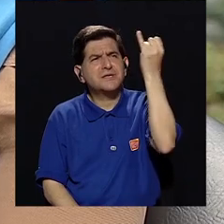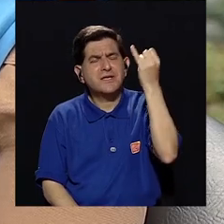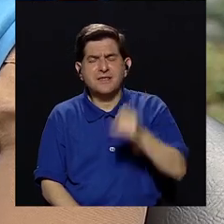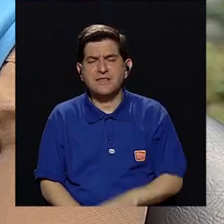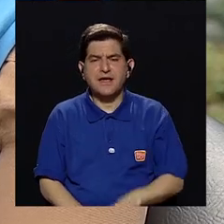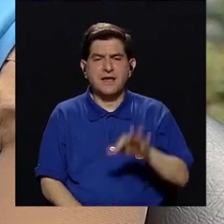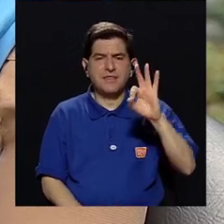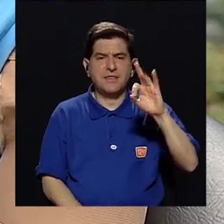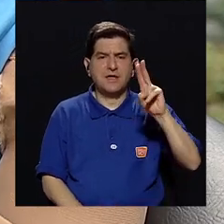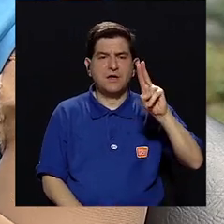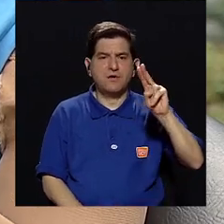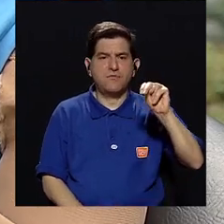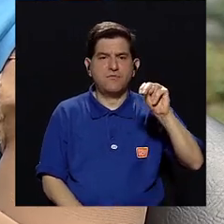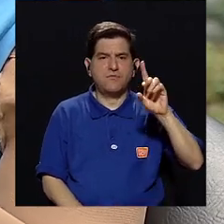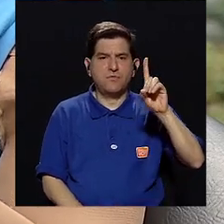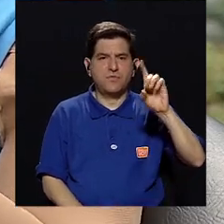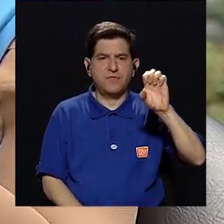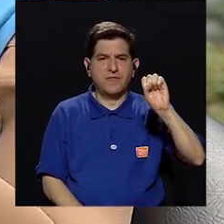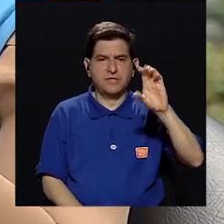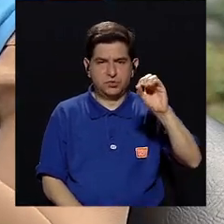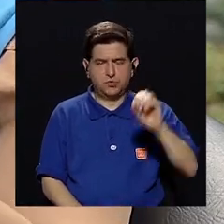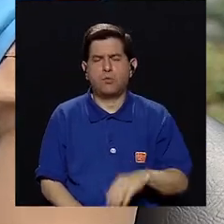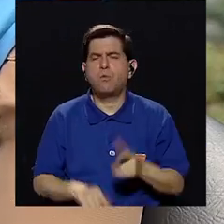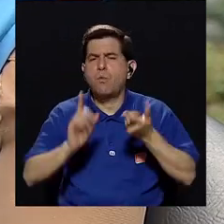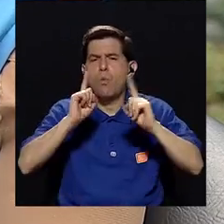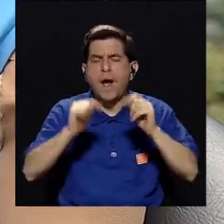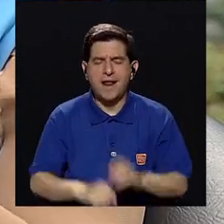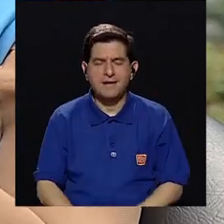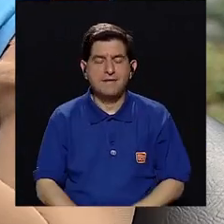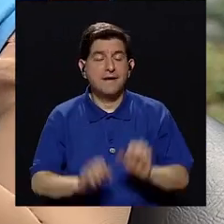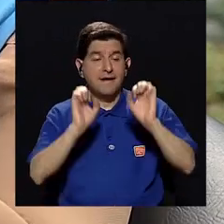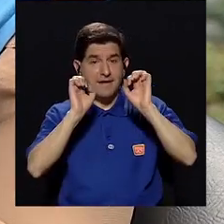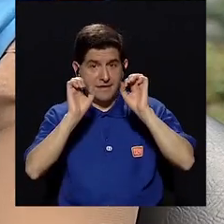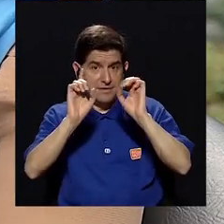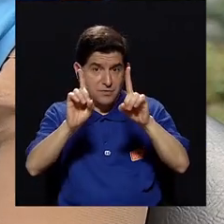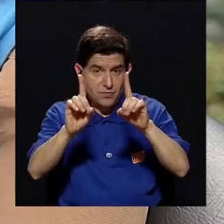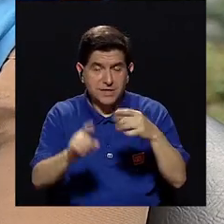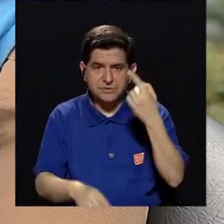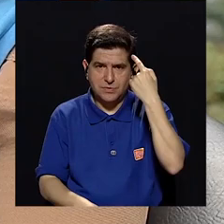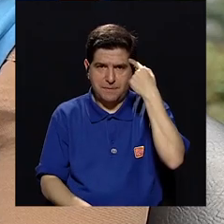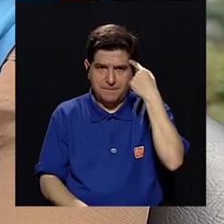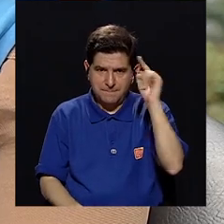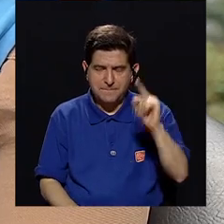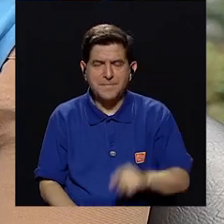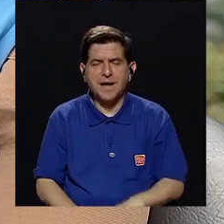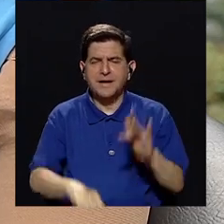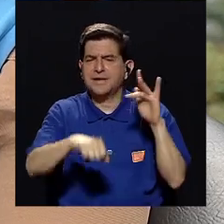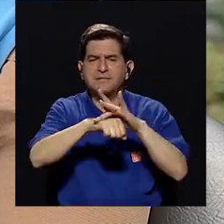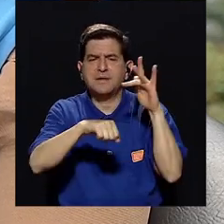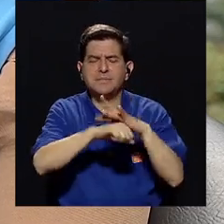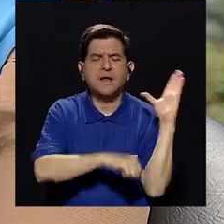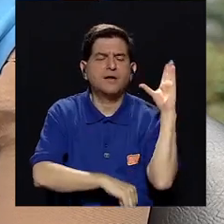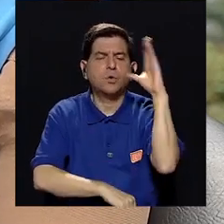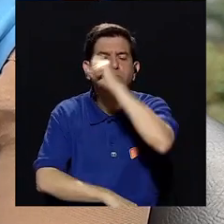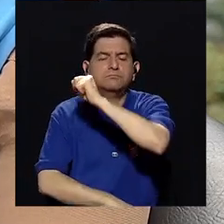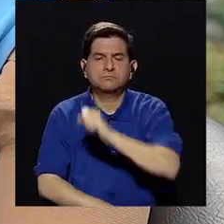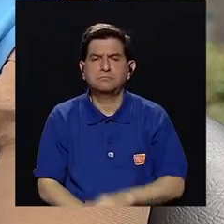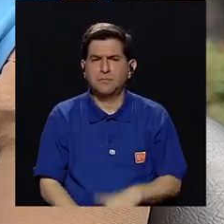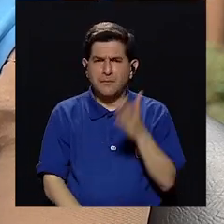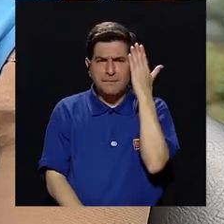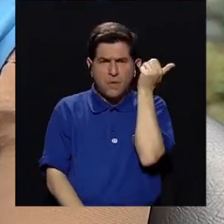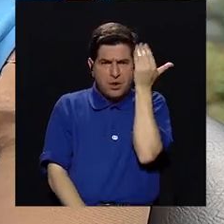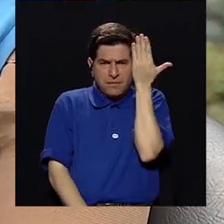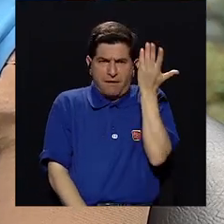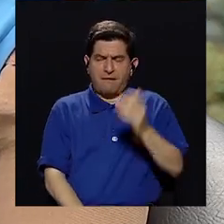que educar para la detección temprana porque porque